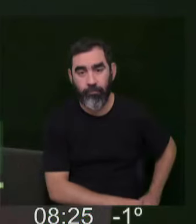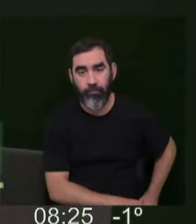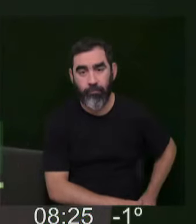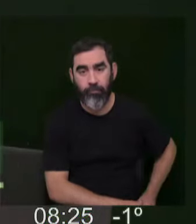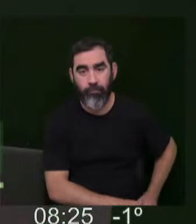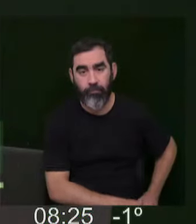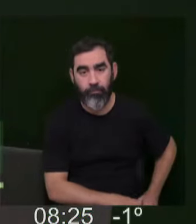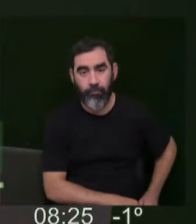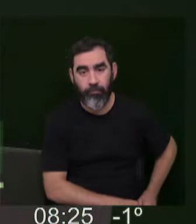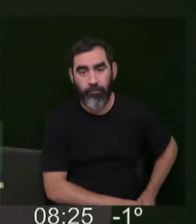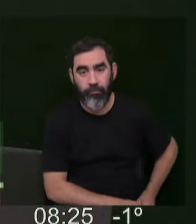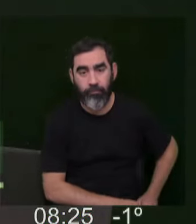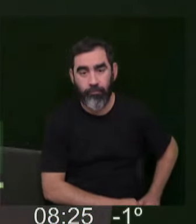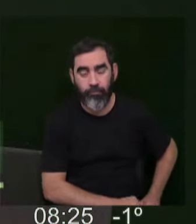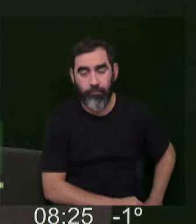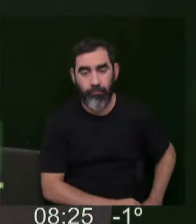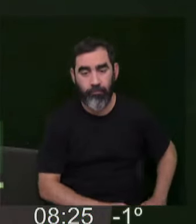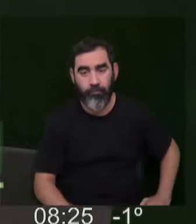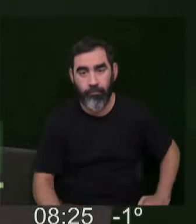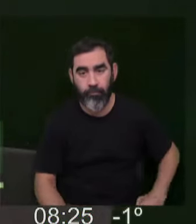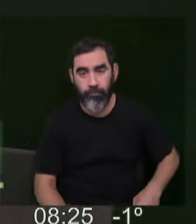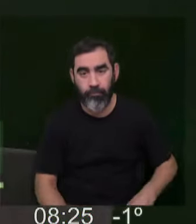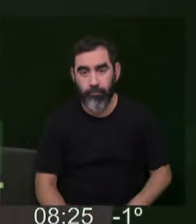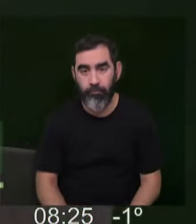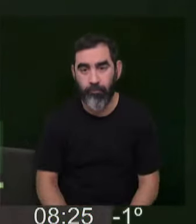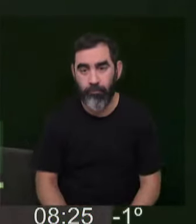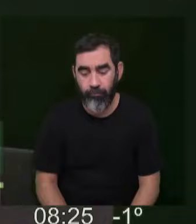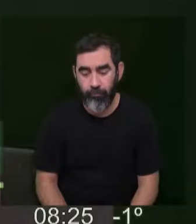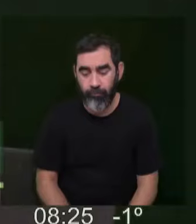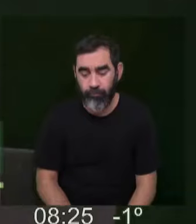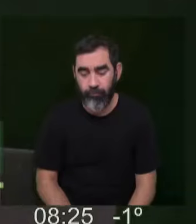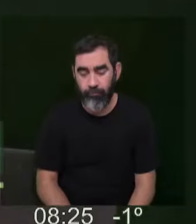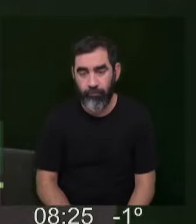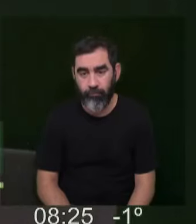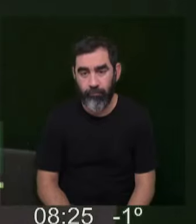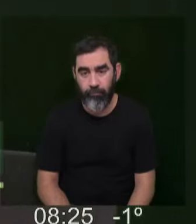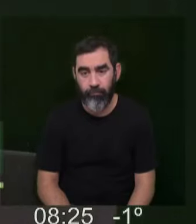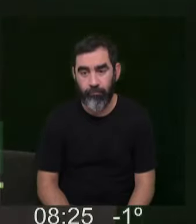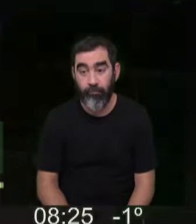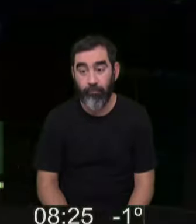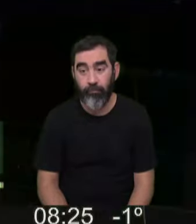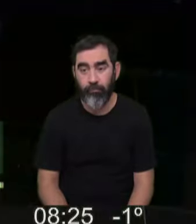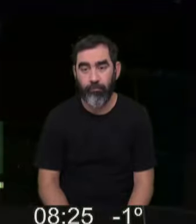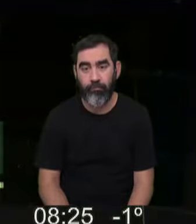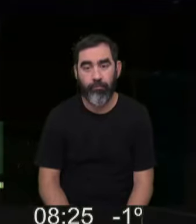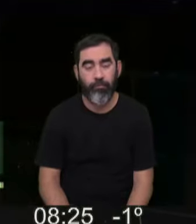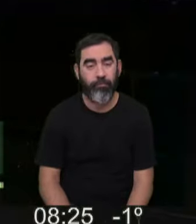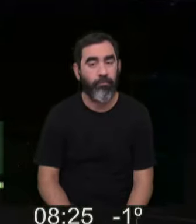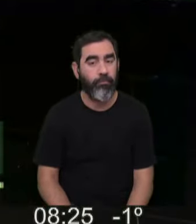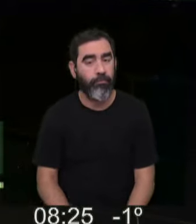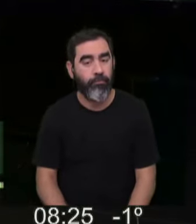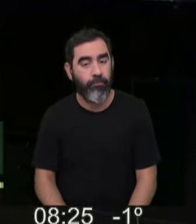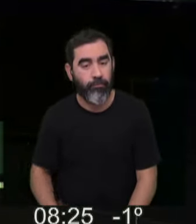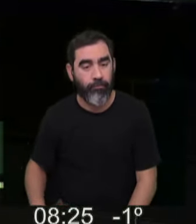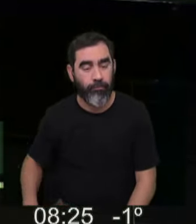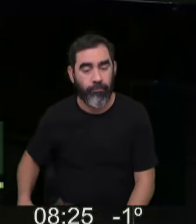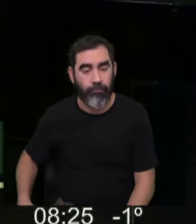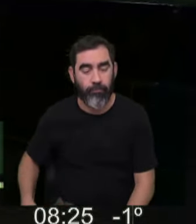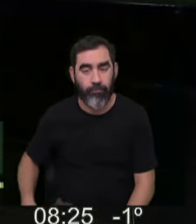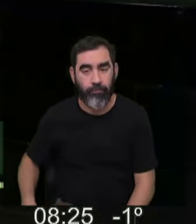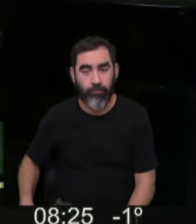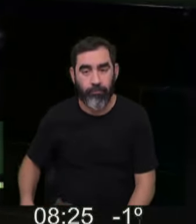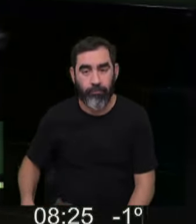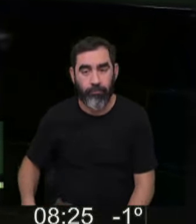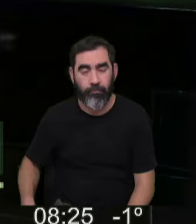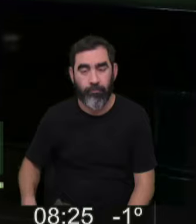tenemos bastante cerca lo que fueron las internas. Me gustaría primero, como una primera evaluación, ¿no?, de cómo